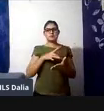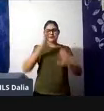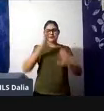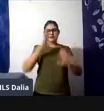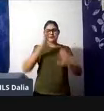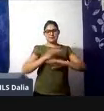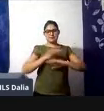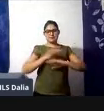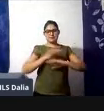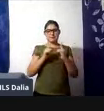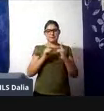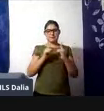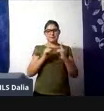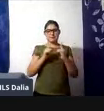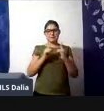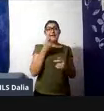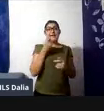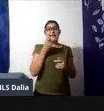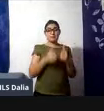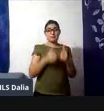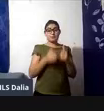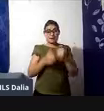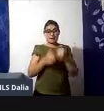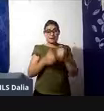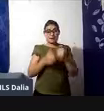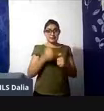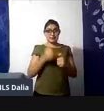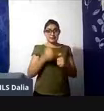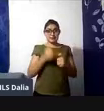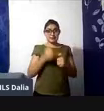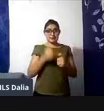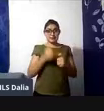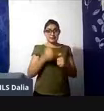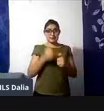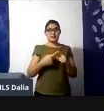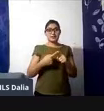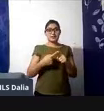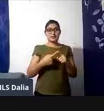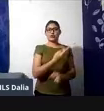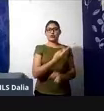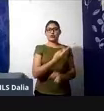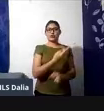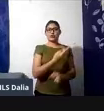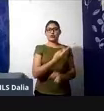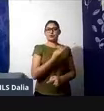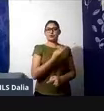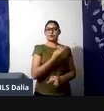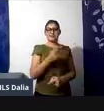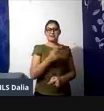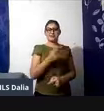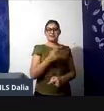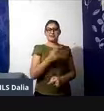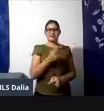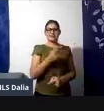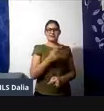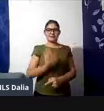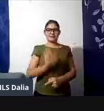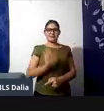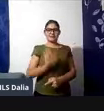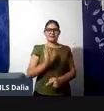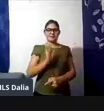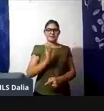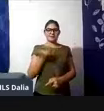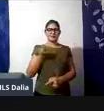las dos, o sea, es algo muy extraño, es como si fuera una conversación, pues ya no es privada, porque